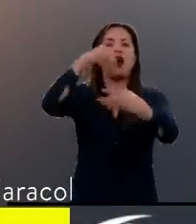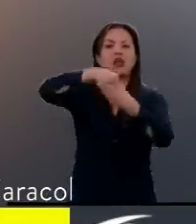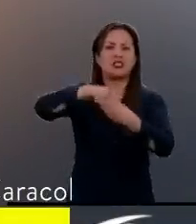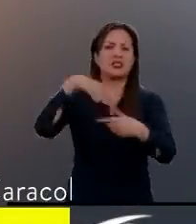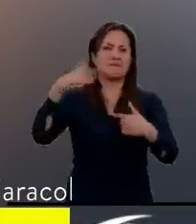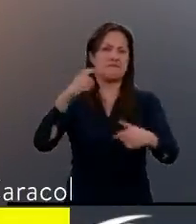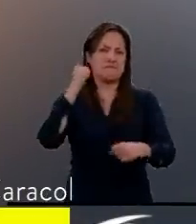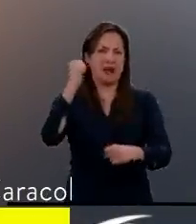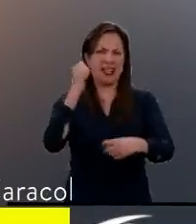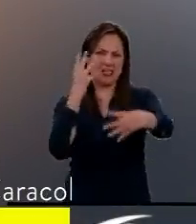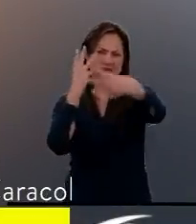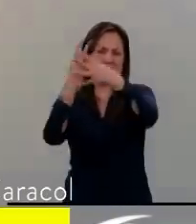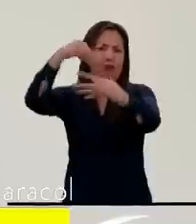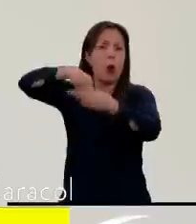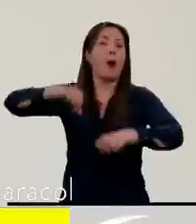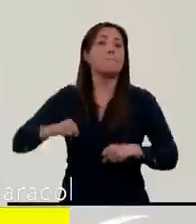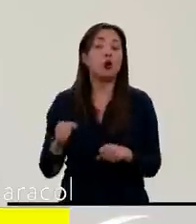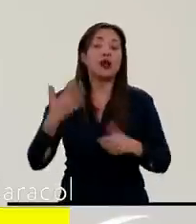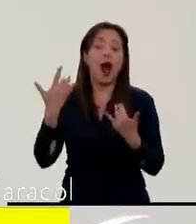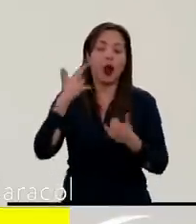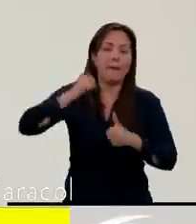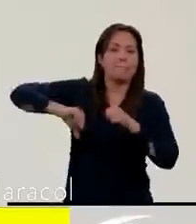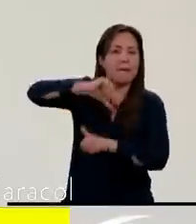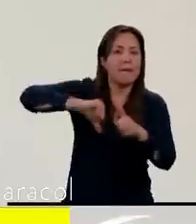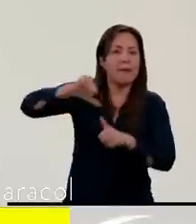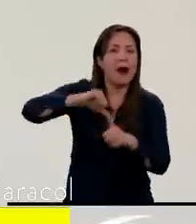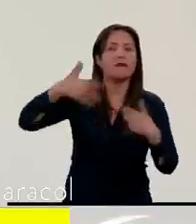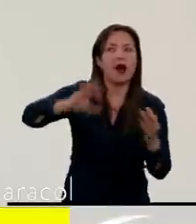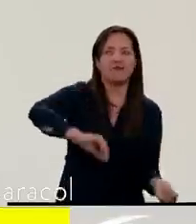alta seguridad en Bogotá mientras surten los trámites para su respectiva es tradición